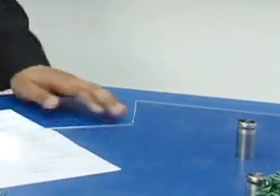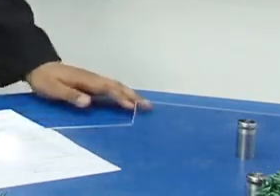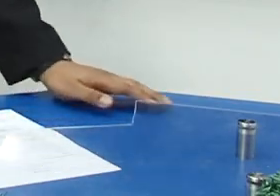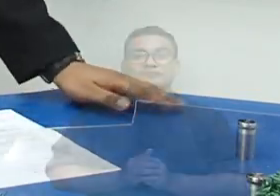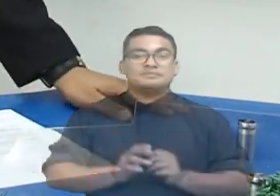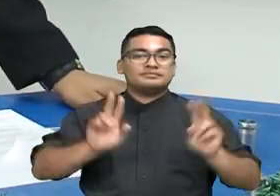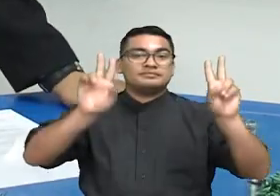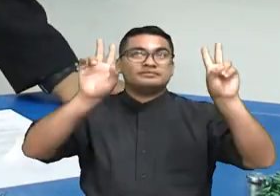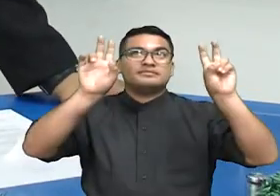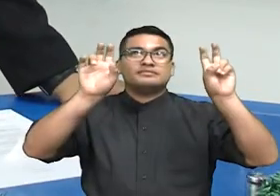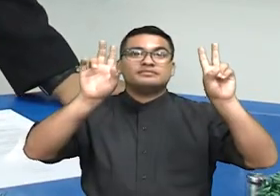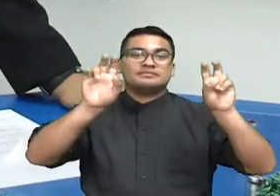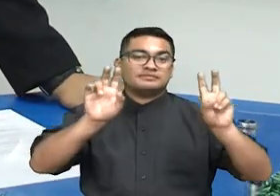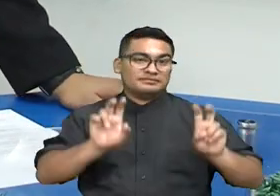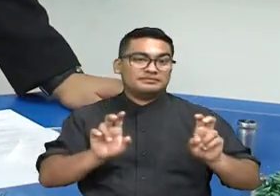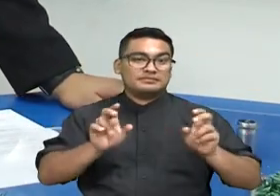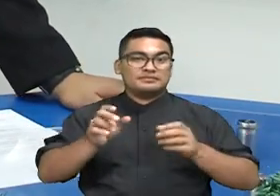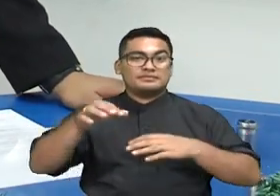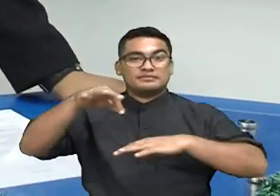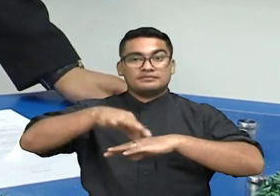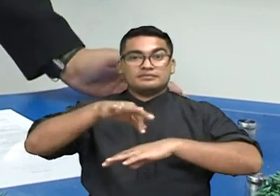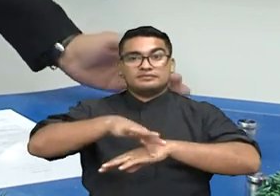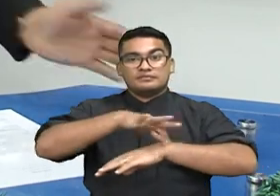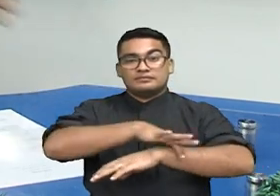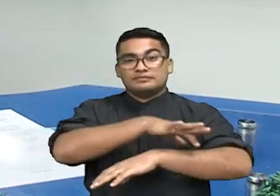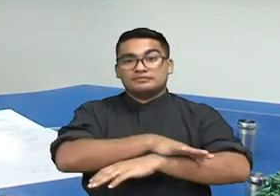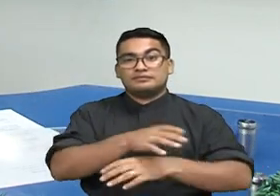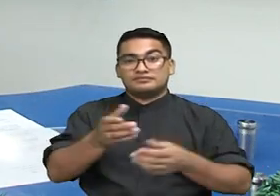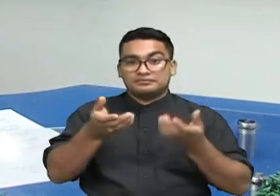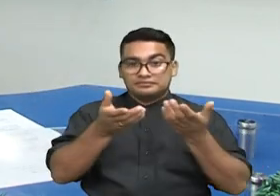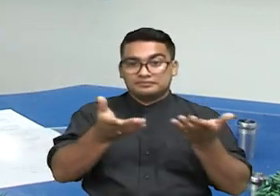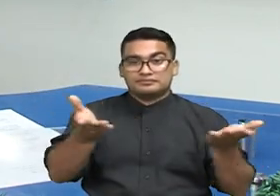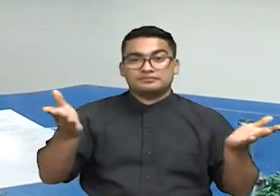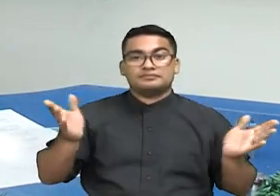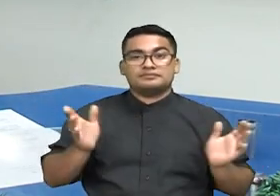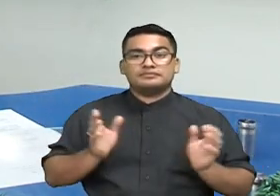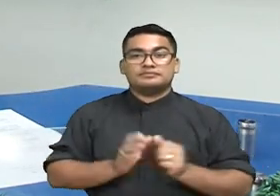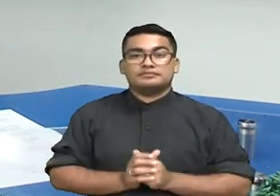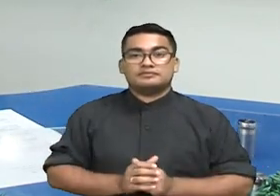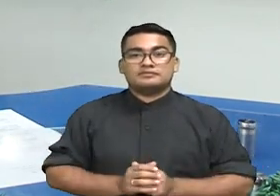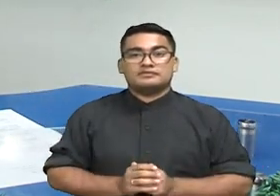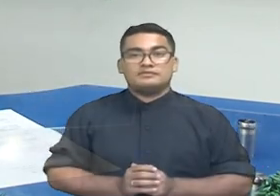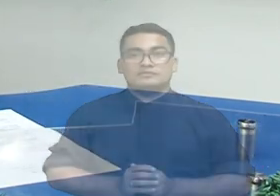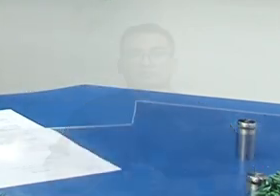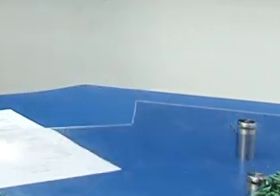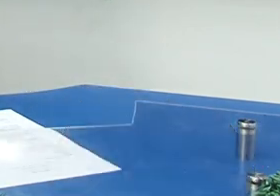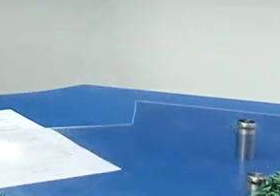Los temas más relevantes destacados por la compañera Rosario Murillo se los dejamos en el siguiente reporte.